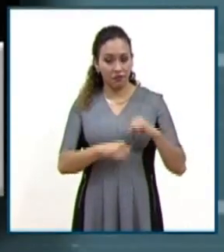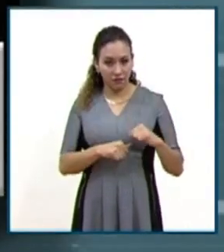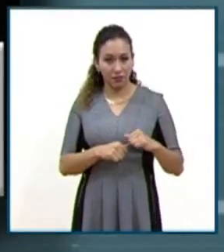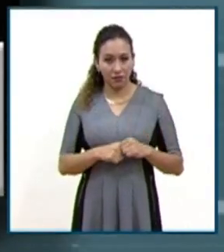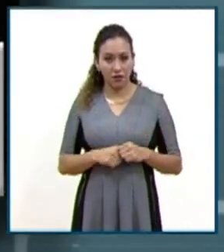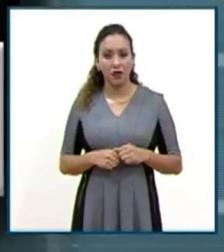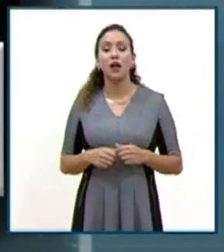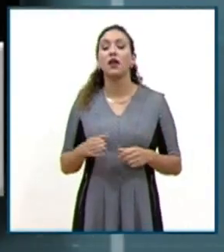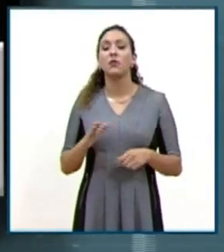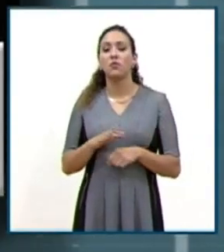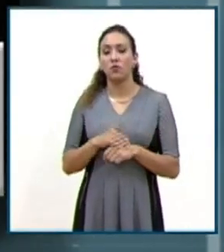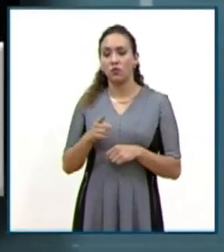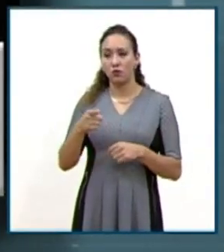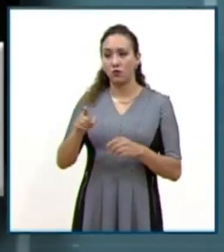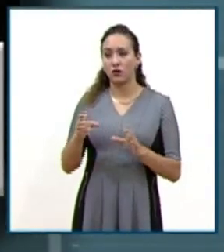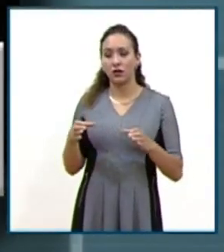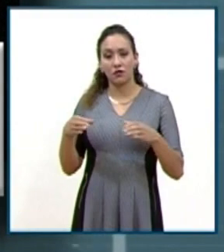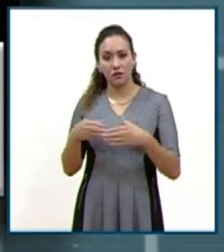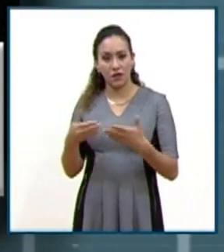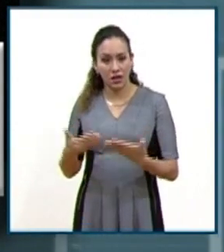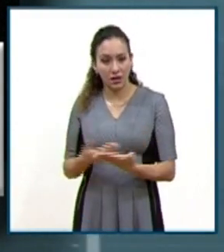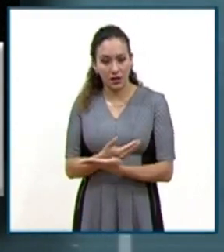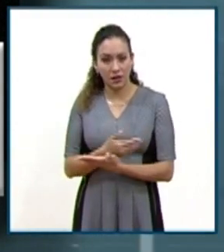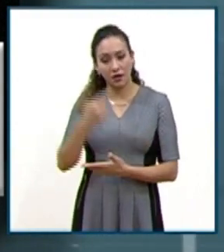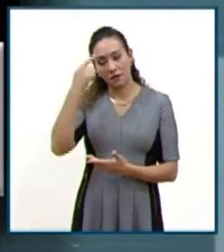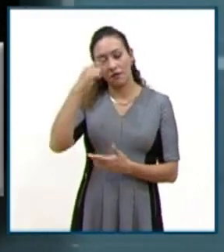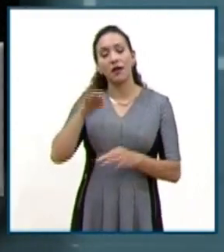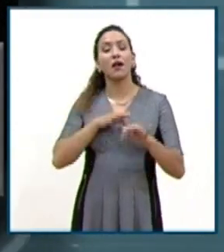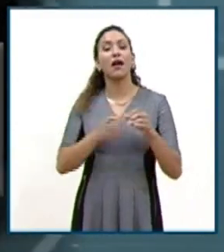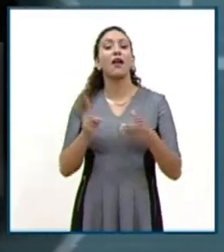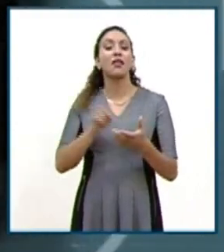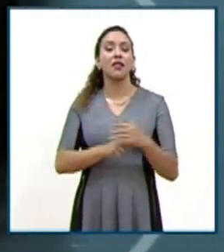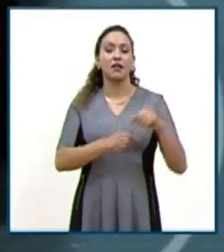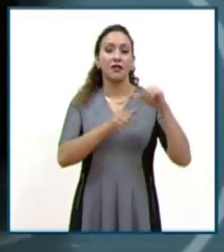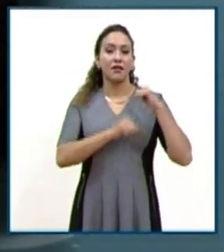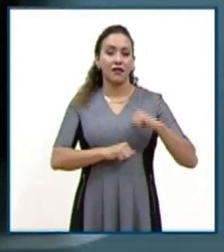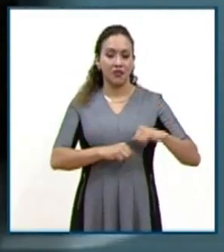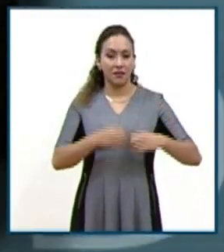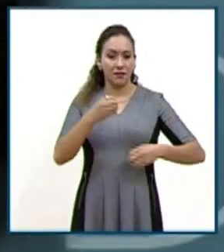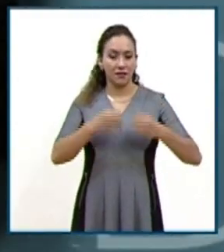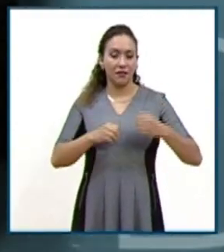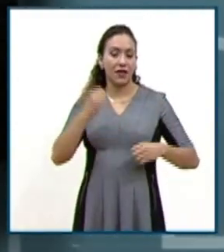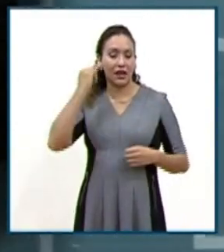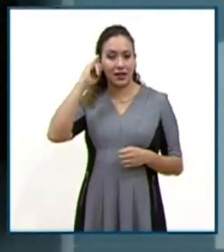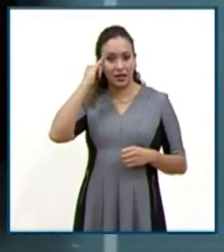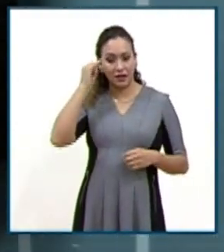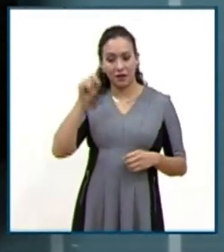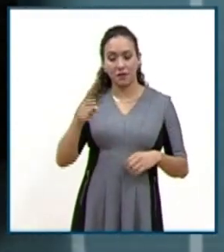manera exhaustiva lo relativo a la violencia política en razón de género.